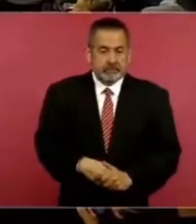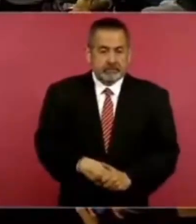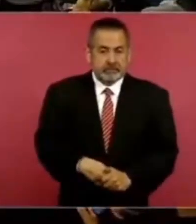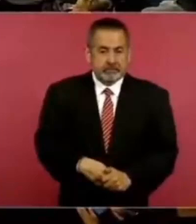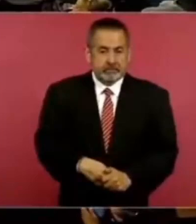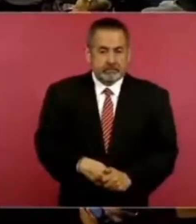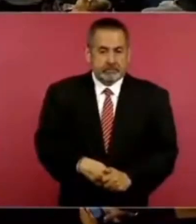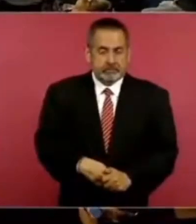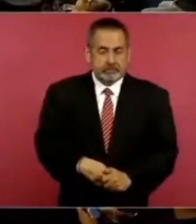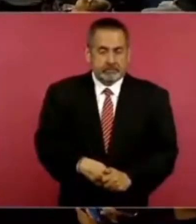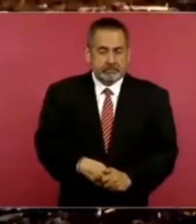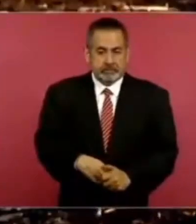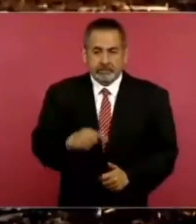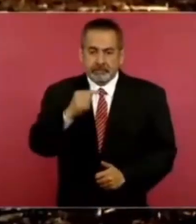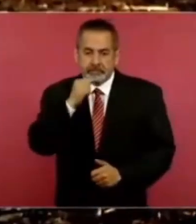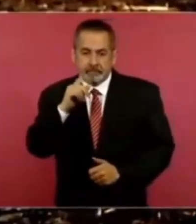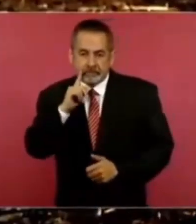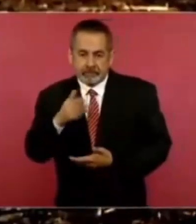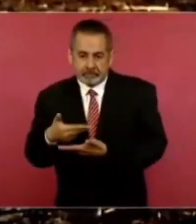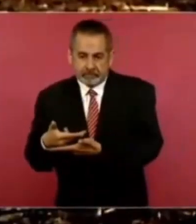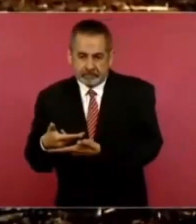Y ahí está el buitre.